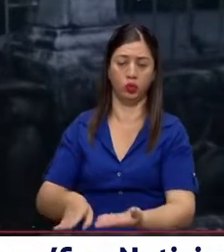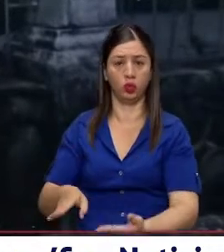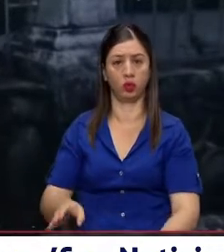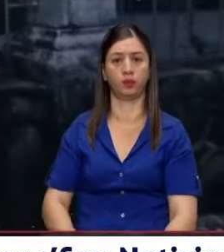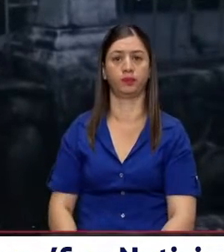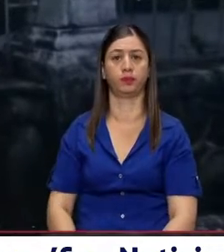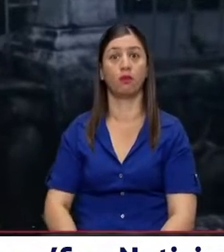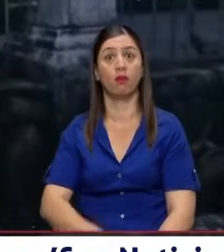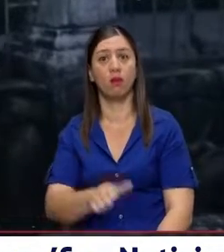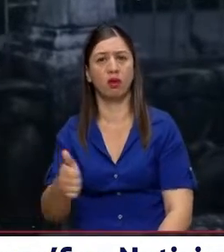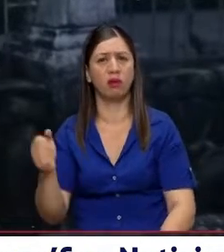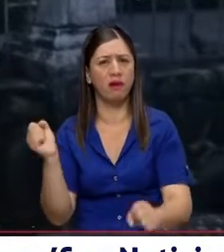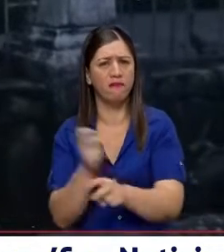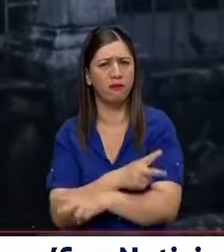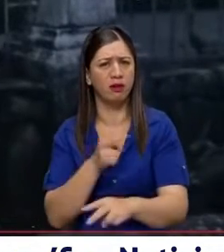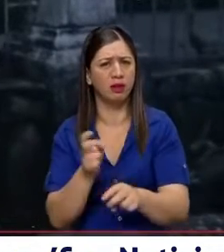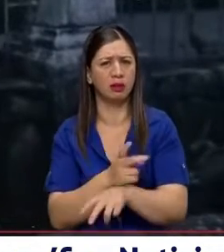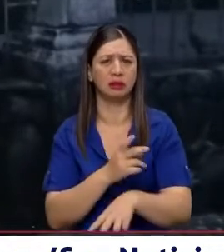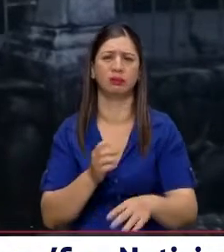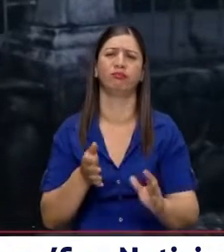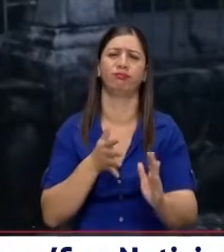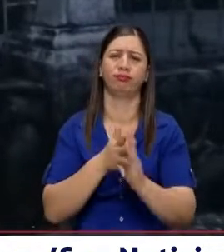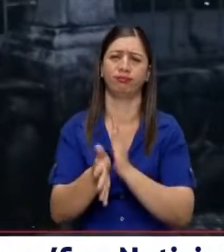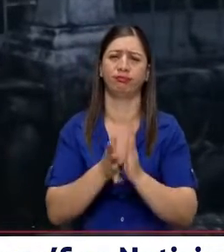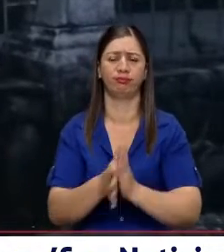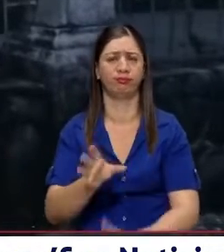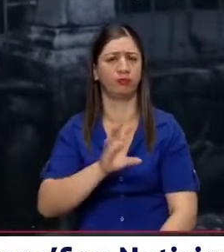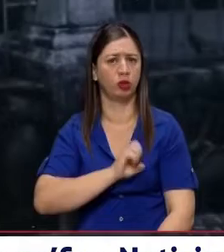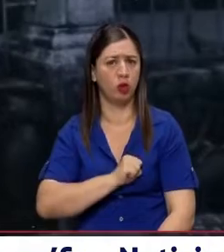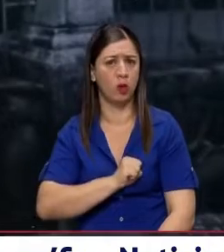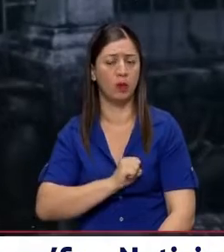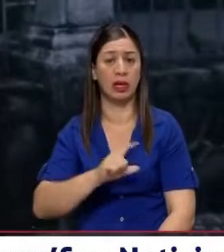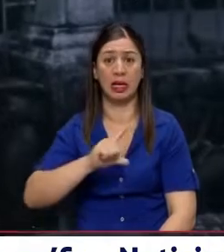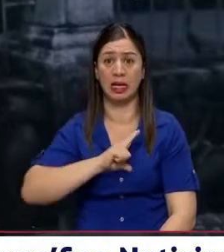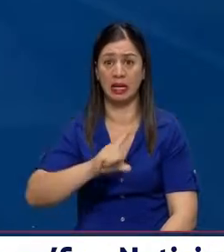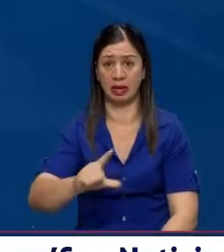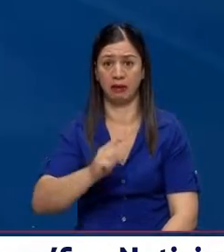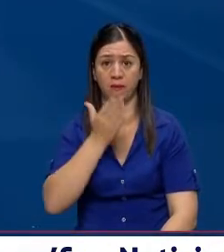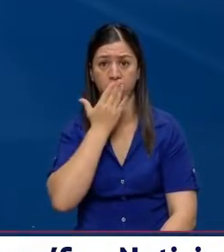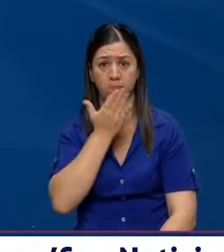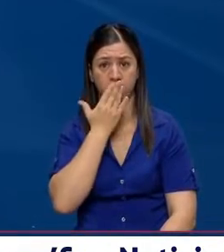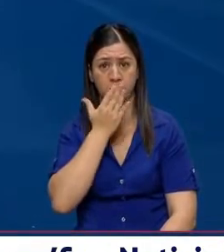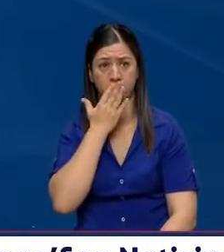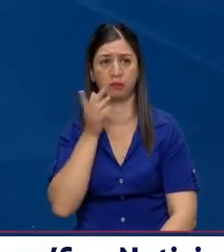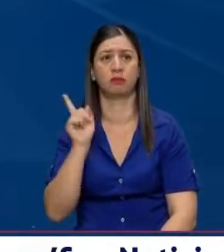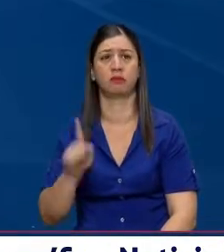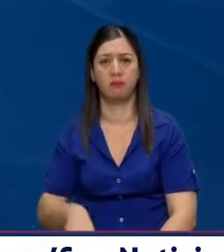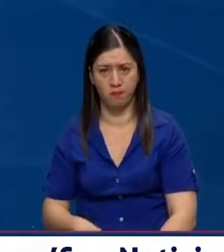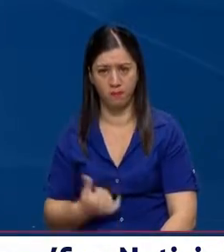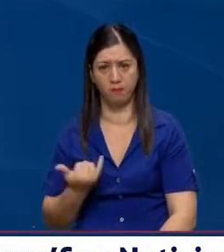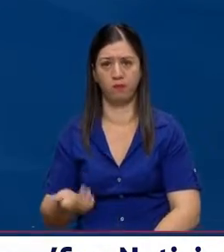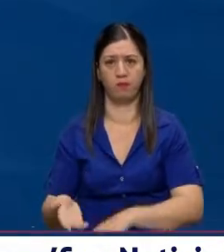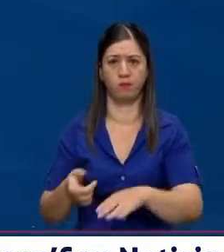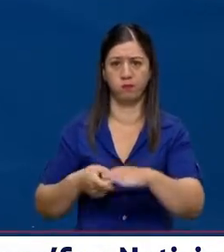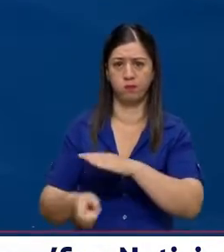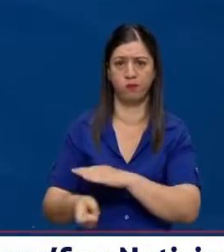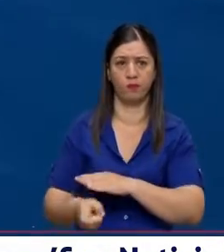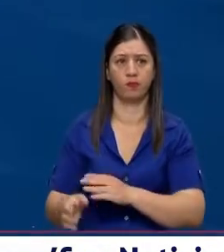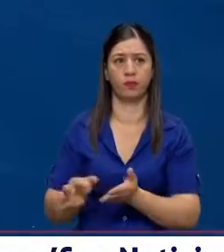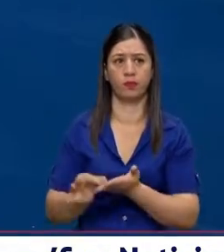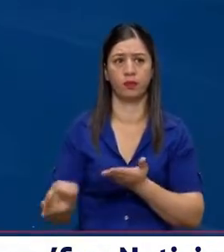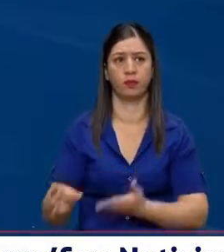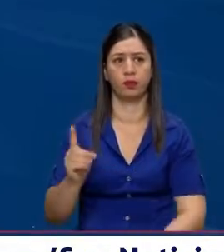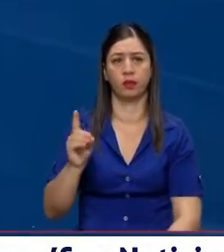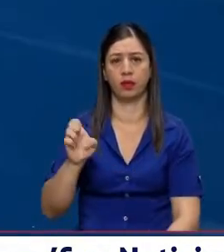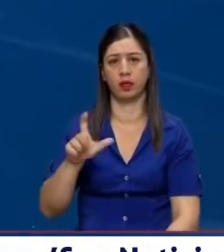otro hecho violento, contarles que infortunadamente otro comunero indígena fue asesinado en el resguardo indígena de Las Delicias, zona rural del municipio